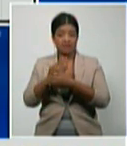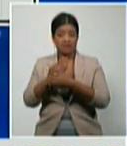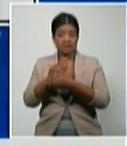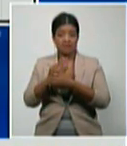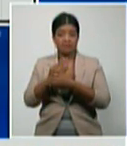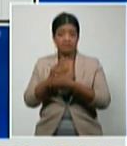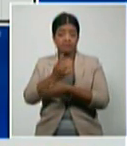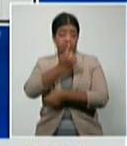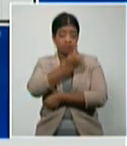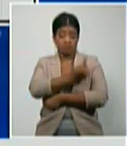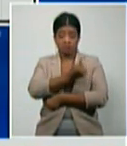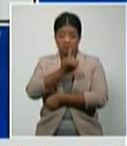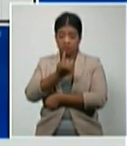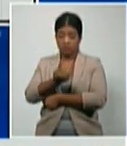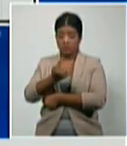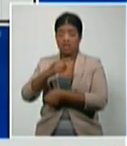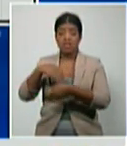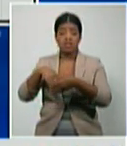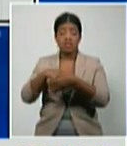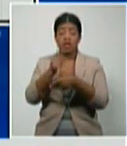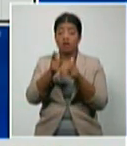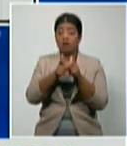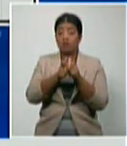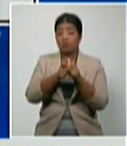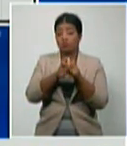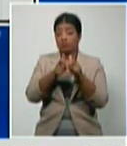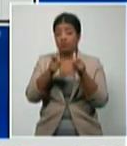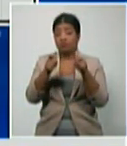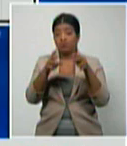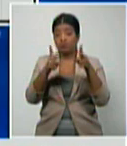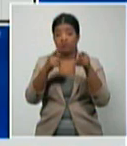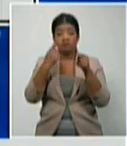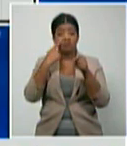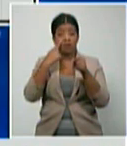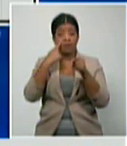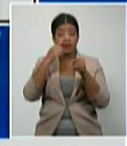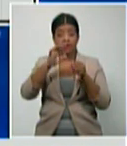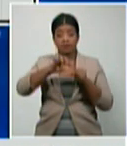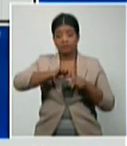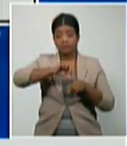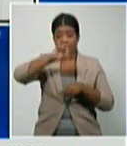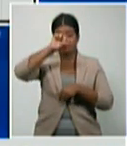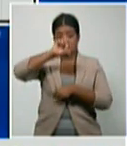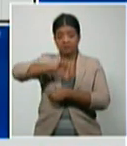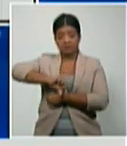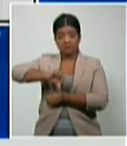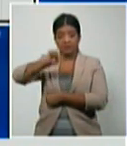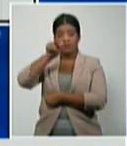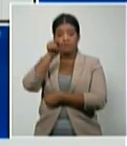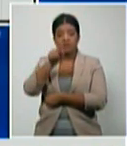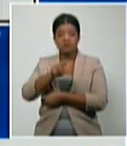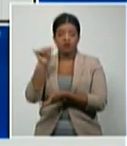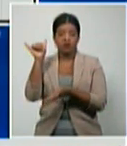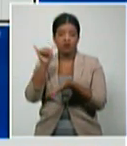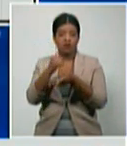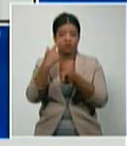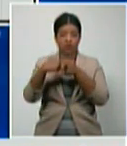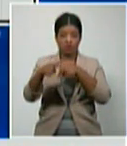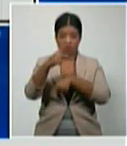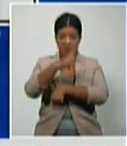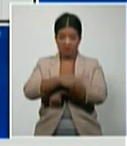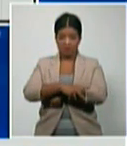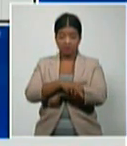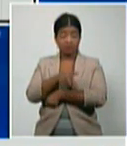días donde el mayor número, como se puede apreciar ahí, ha sido de casos importados, que también